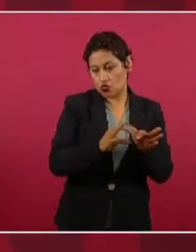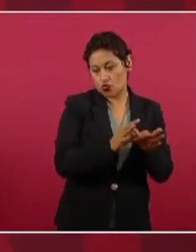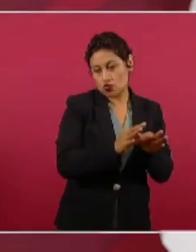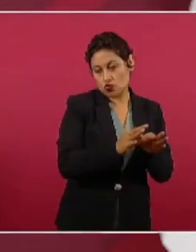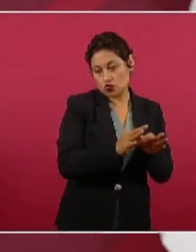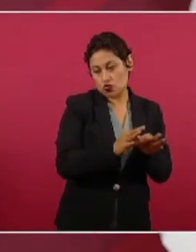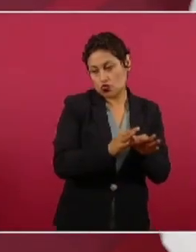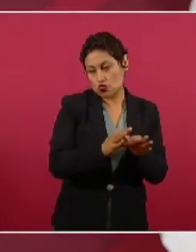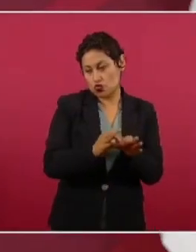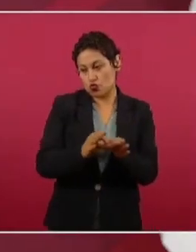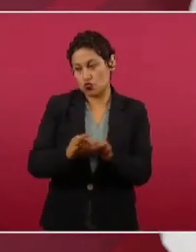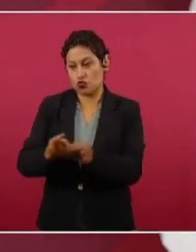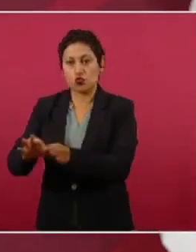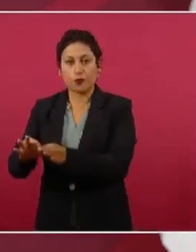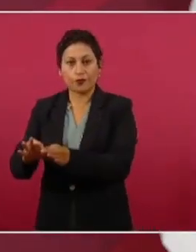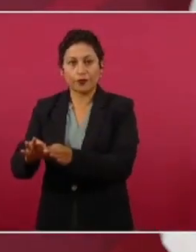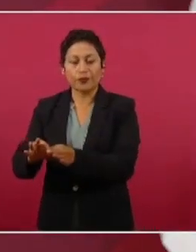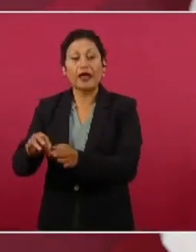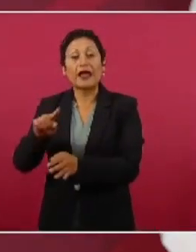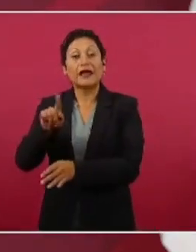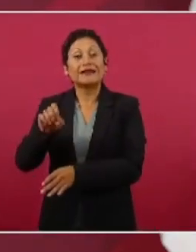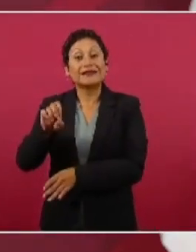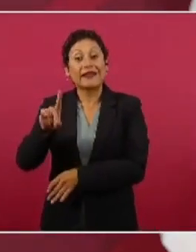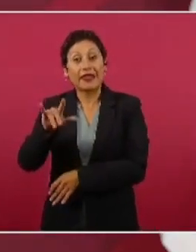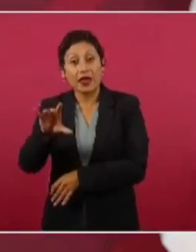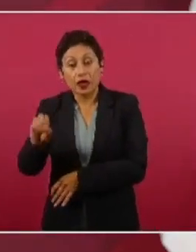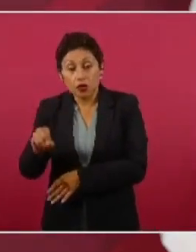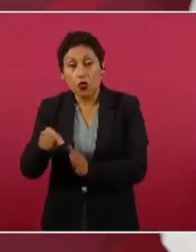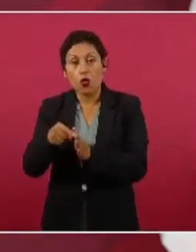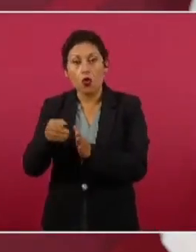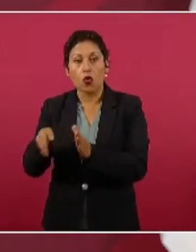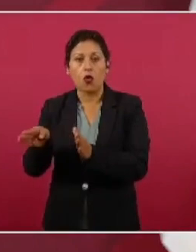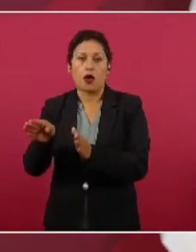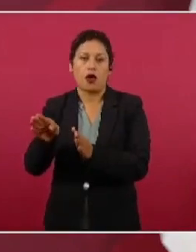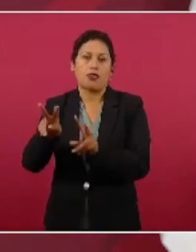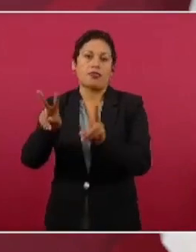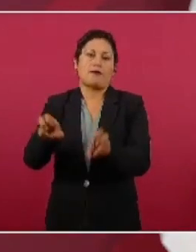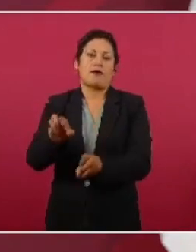Zedillo fue el del Fobaproa, pero lo pudo haber hecho Salinas.